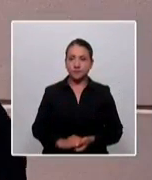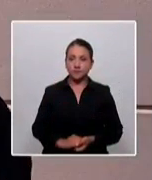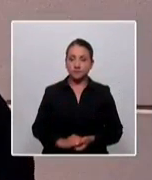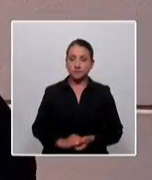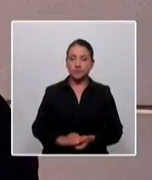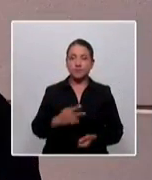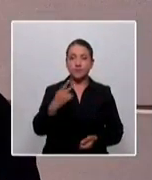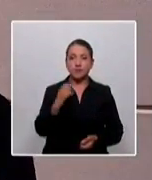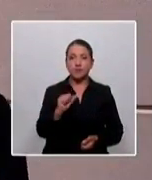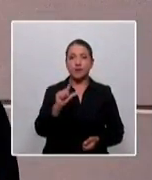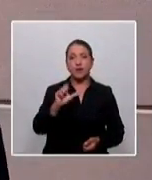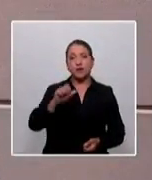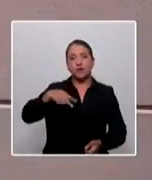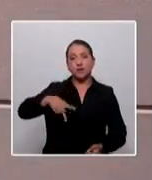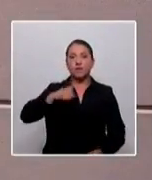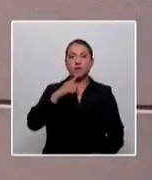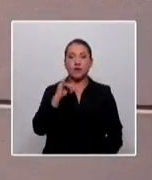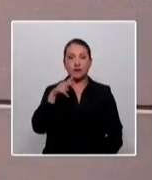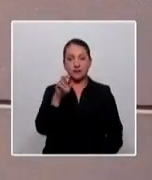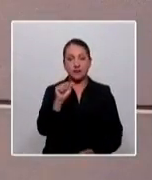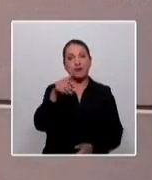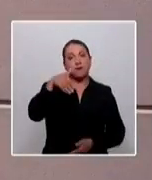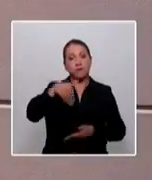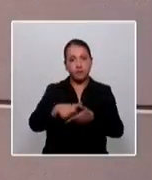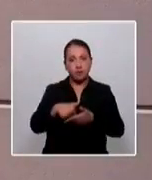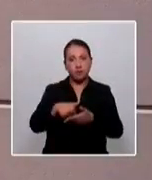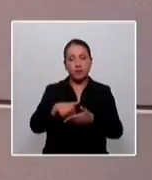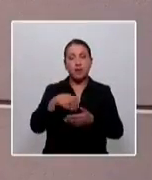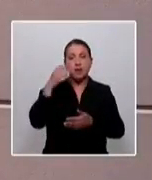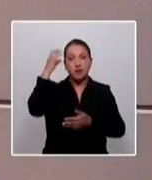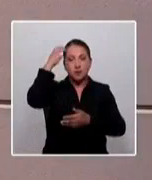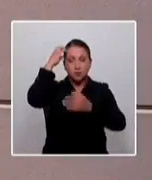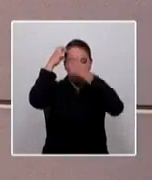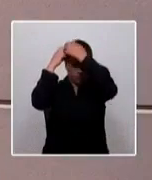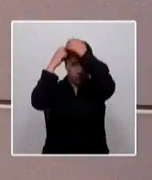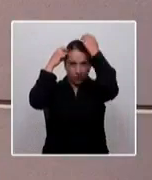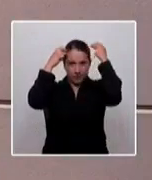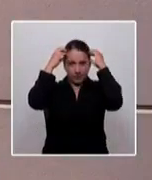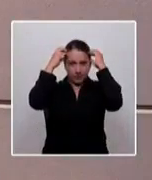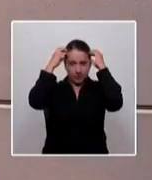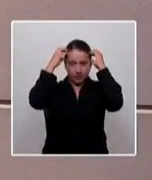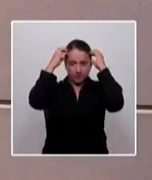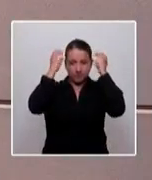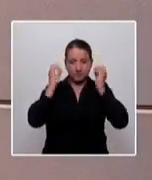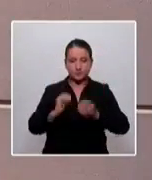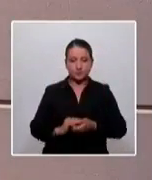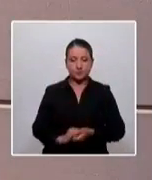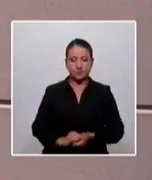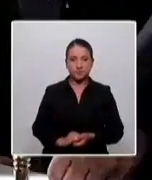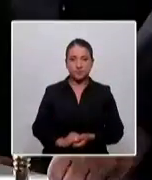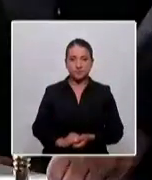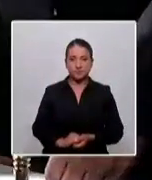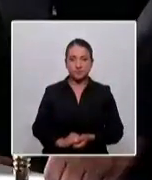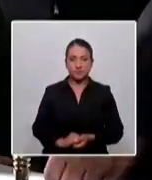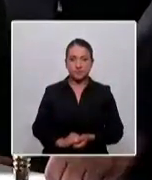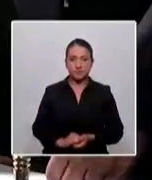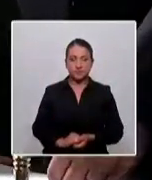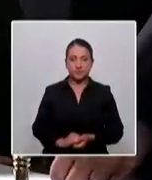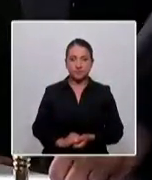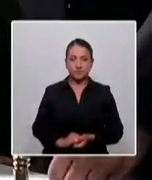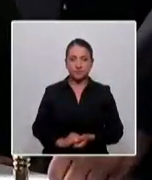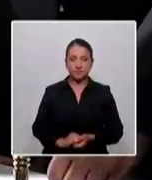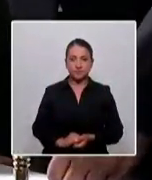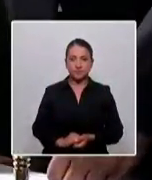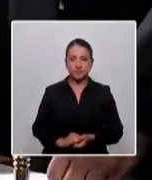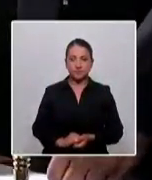formas importan y cada vez me importan mucho más, ¿no? Las cosas no son lo que son, sino lo que parecen. Y de alguna manera aquí lo que parece es